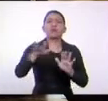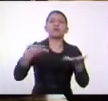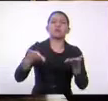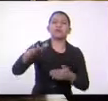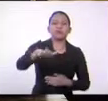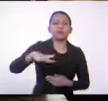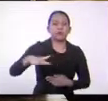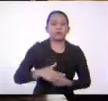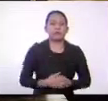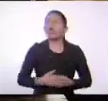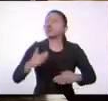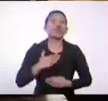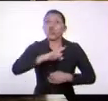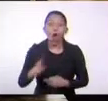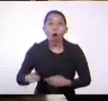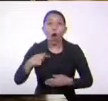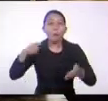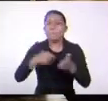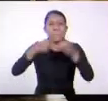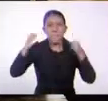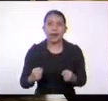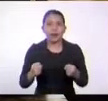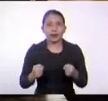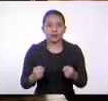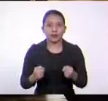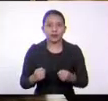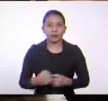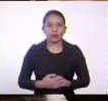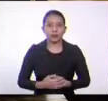crimen? ¡Yo no lo asesiné!